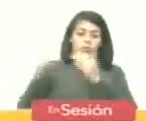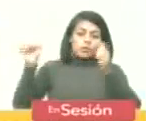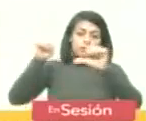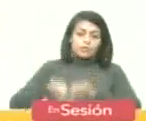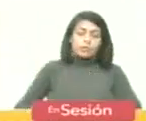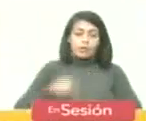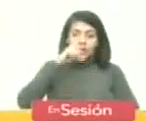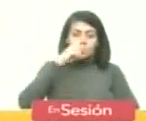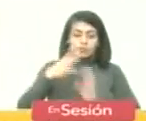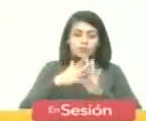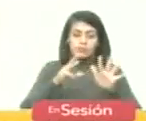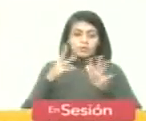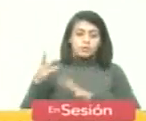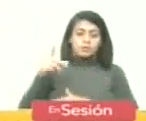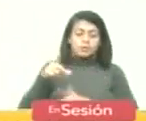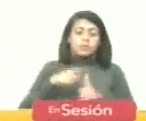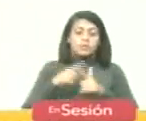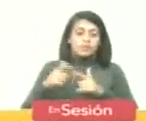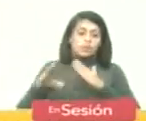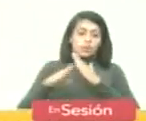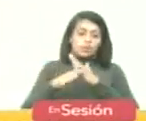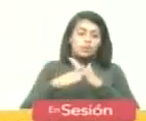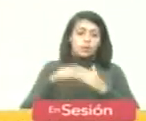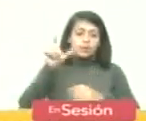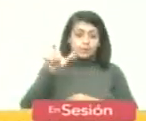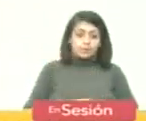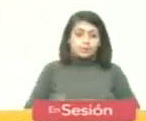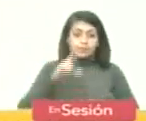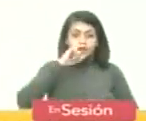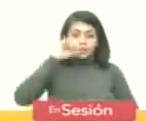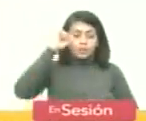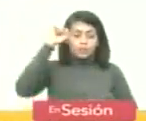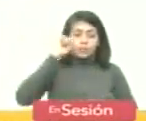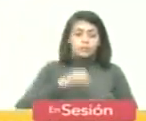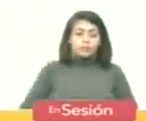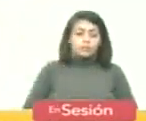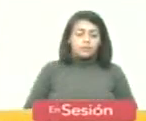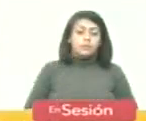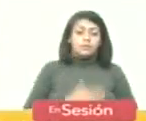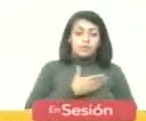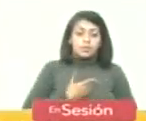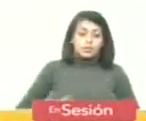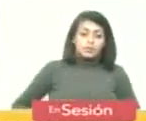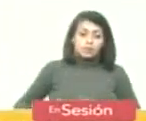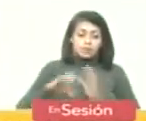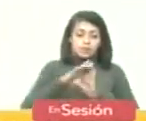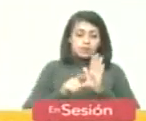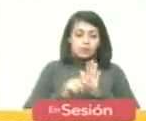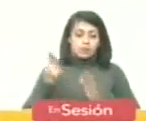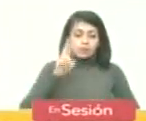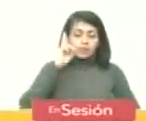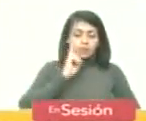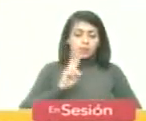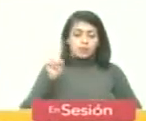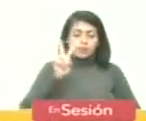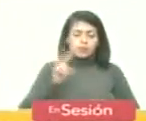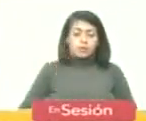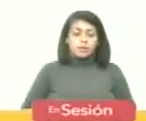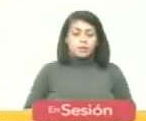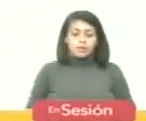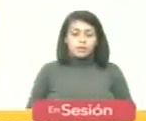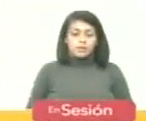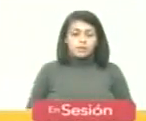del año 2018 en contra del ciudadano Nicolás Maduro Moro, presidente constitucional de la República Bolivariana de